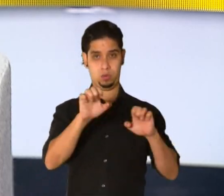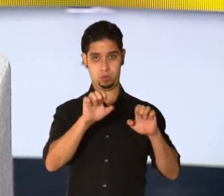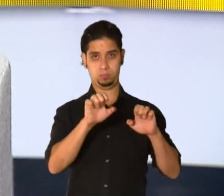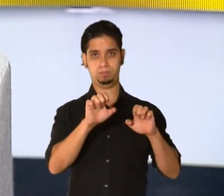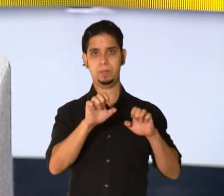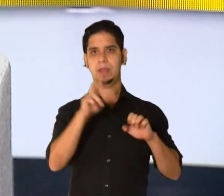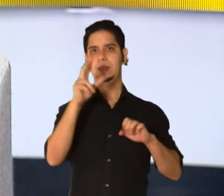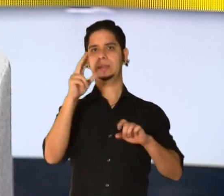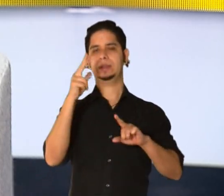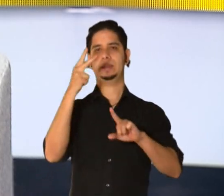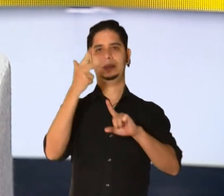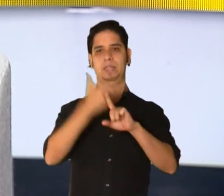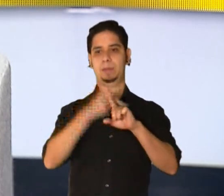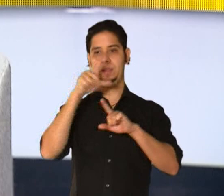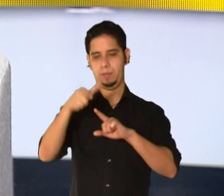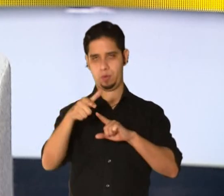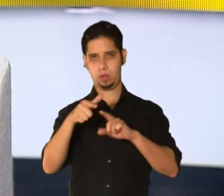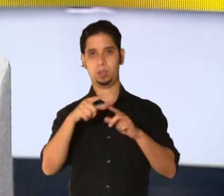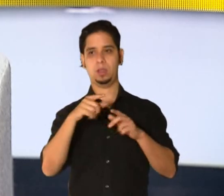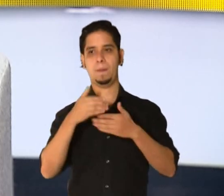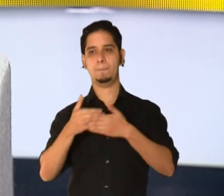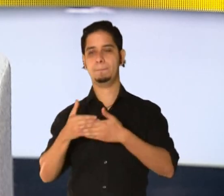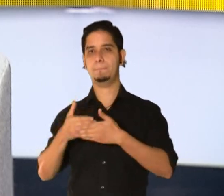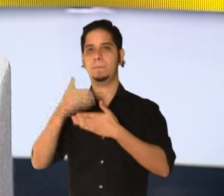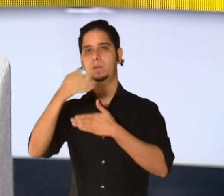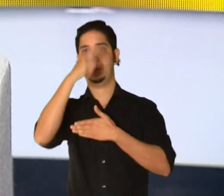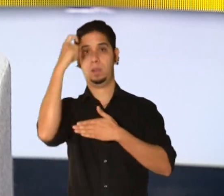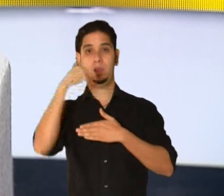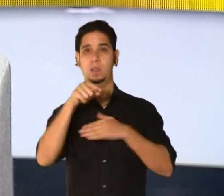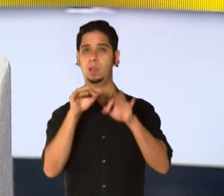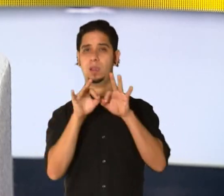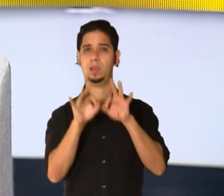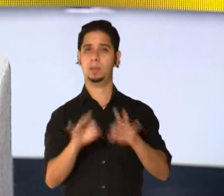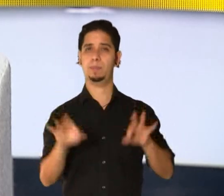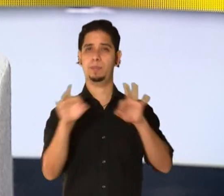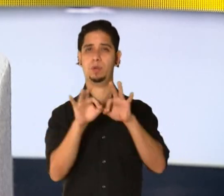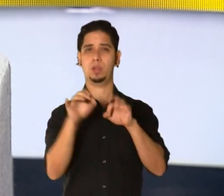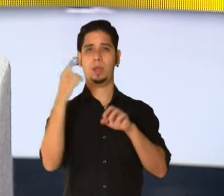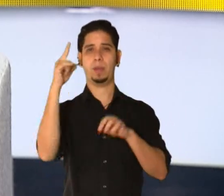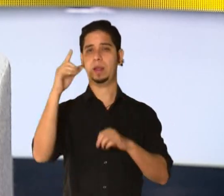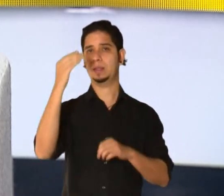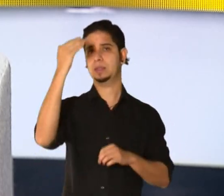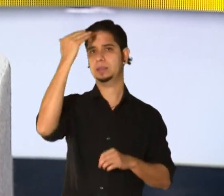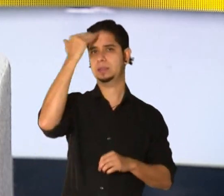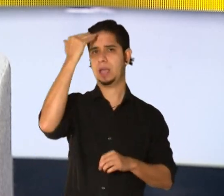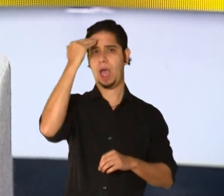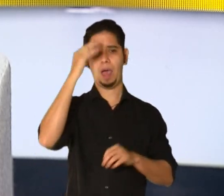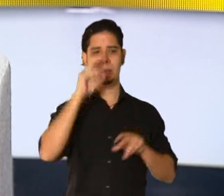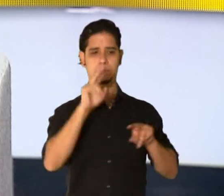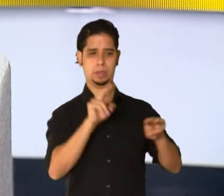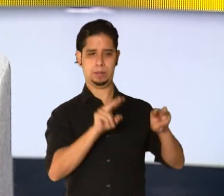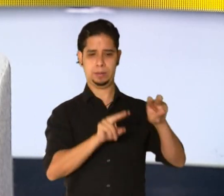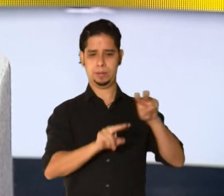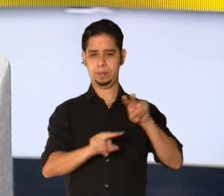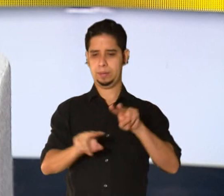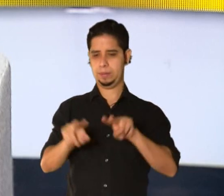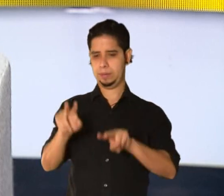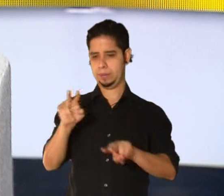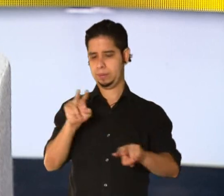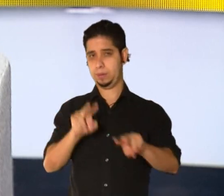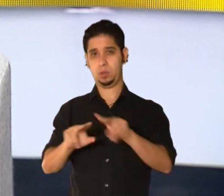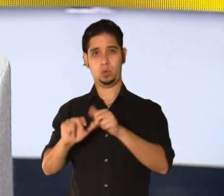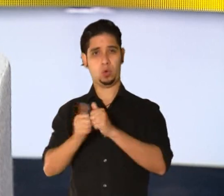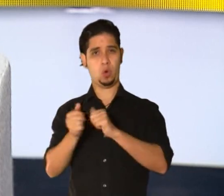y después otra en el verano, por ejemplo, sería muy importante para ir evaluando cómo está